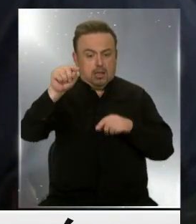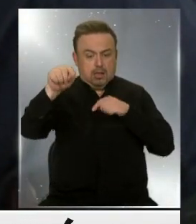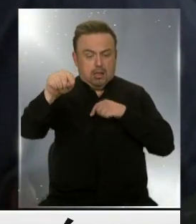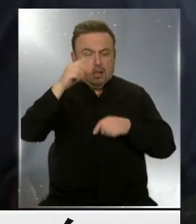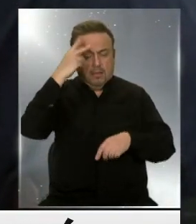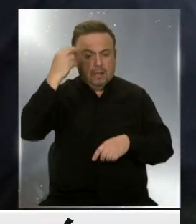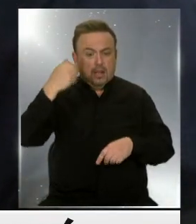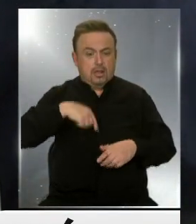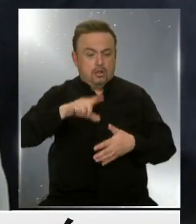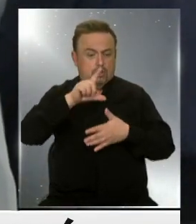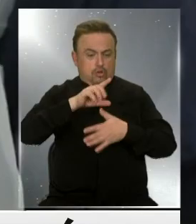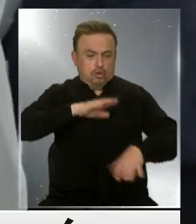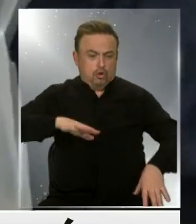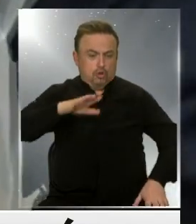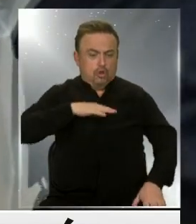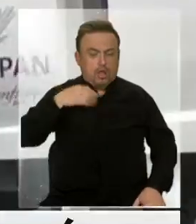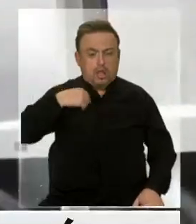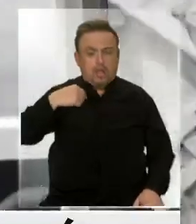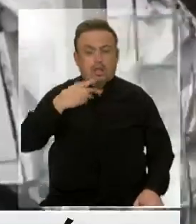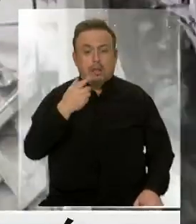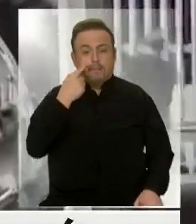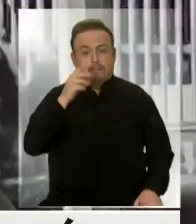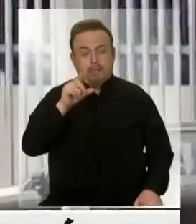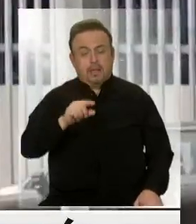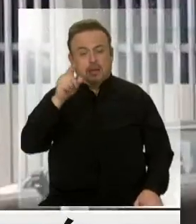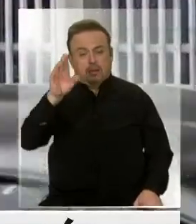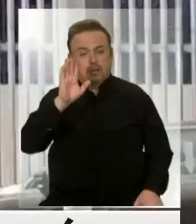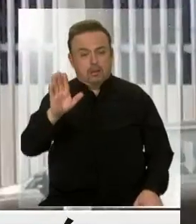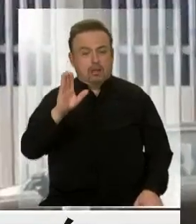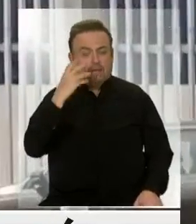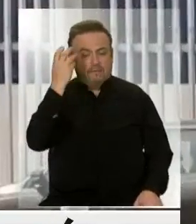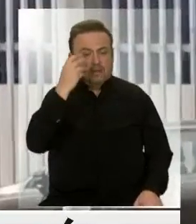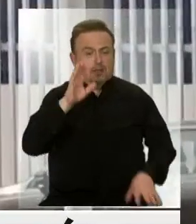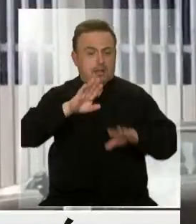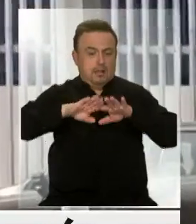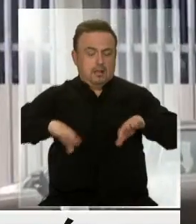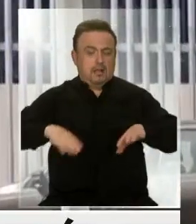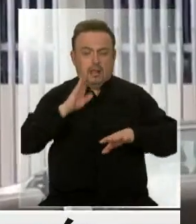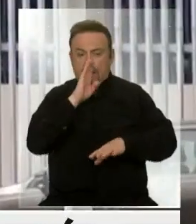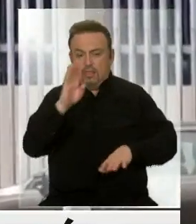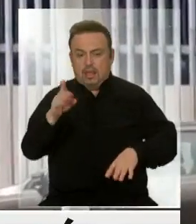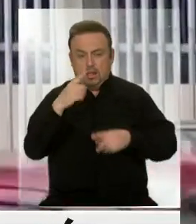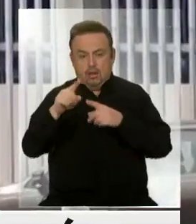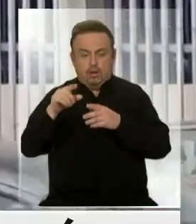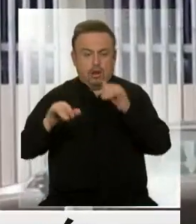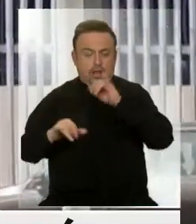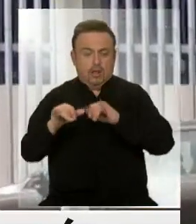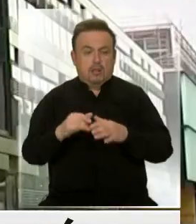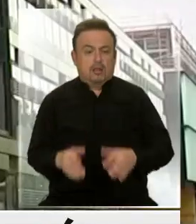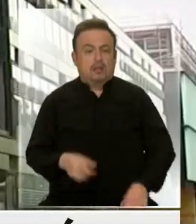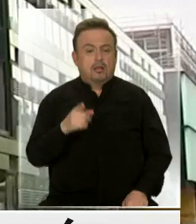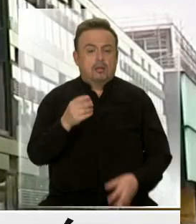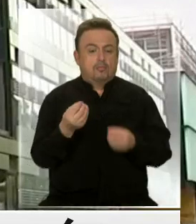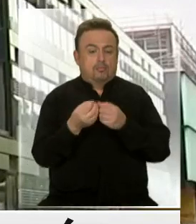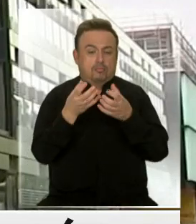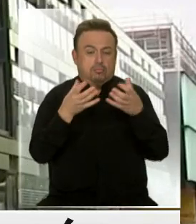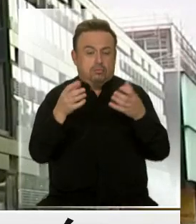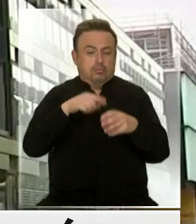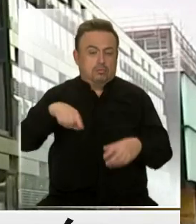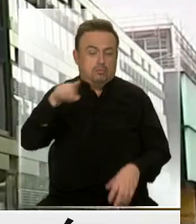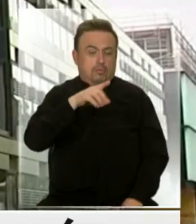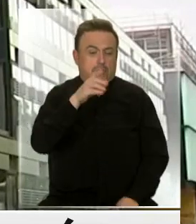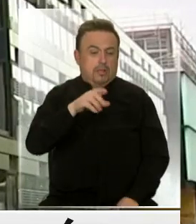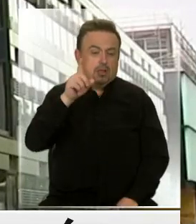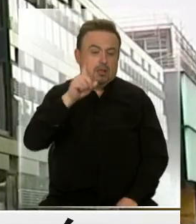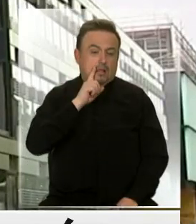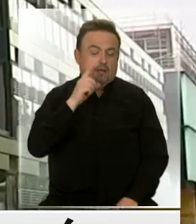toda América Latina, excepto Brasil, que tienen ahí ellos vía directa con los distintos laboratorios, obviamente por la cantidad también de